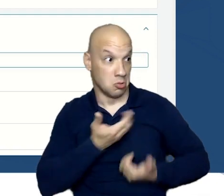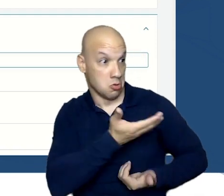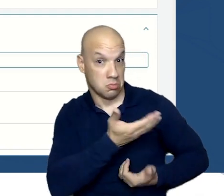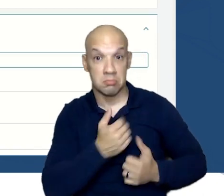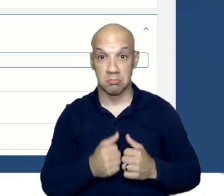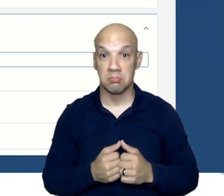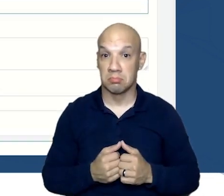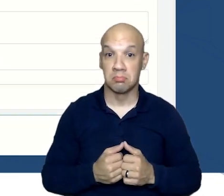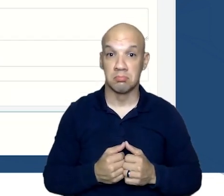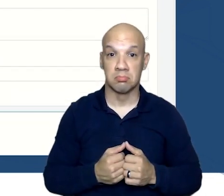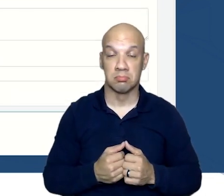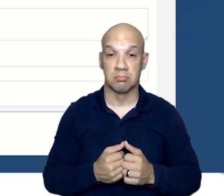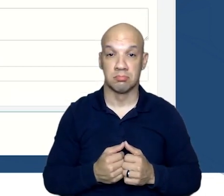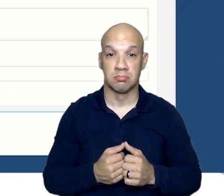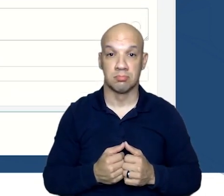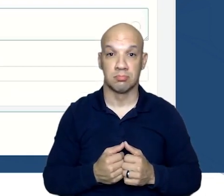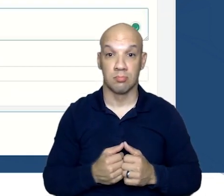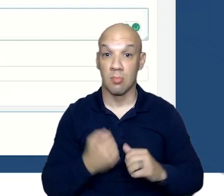dirección,